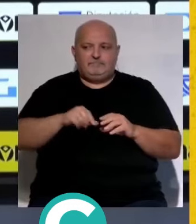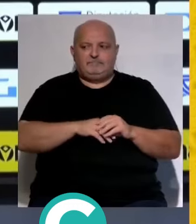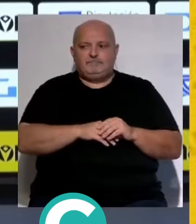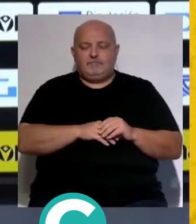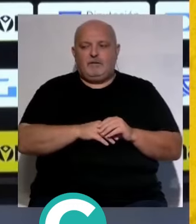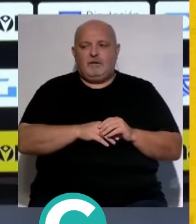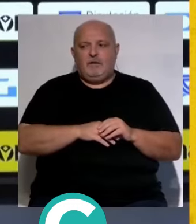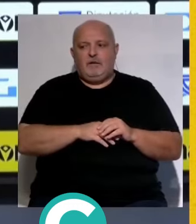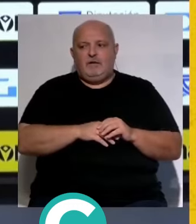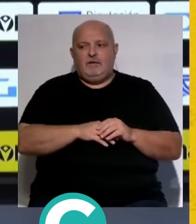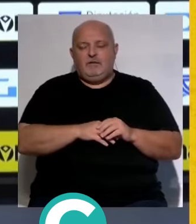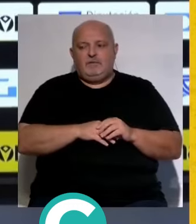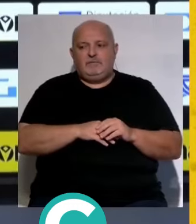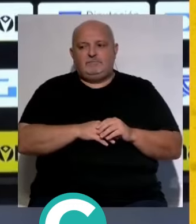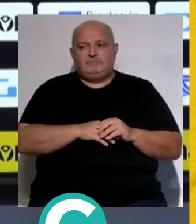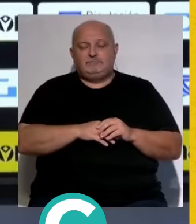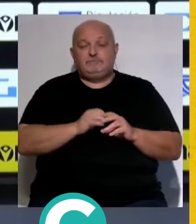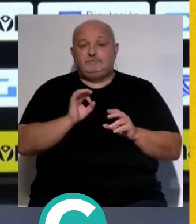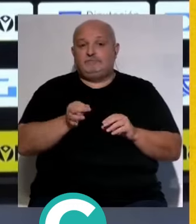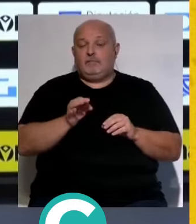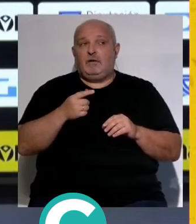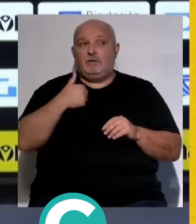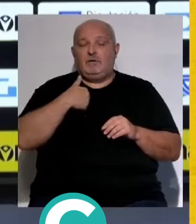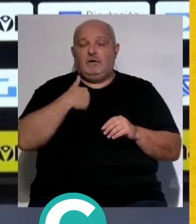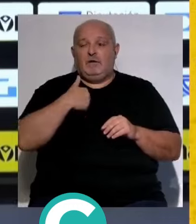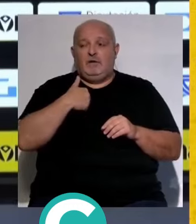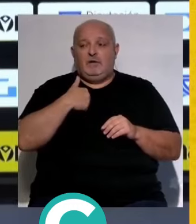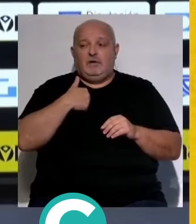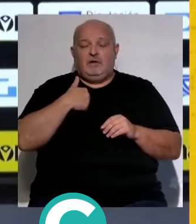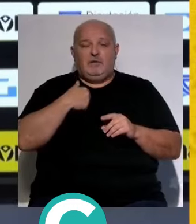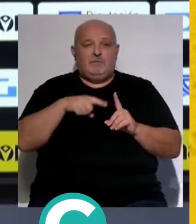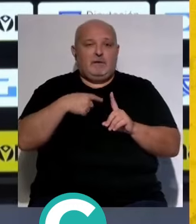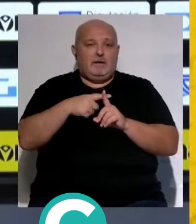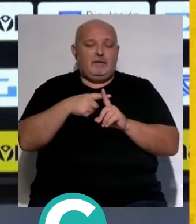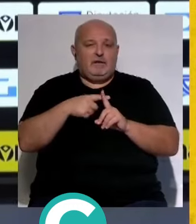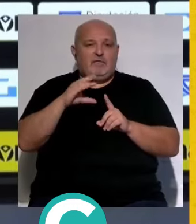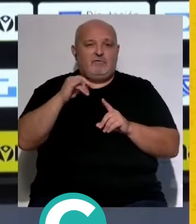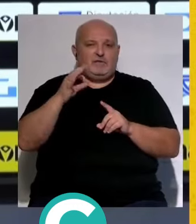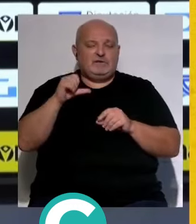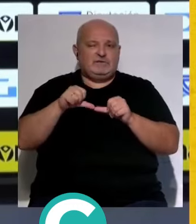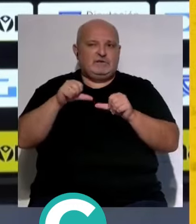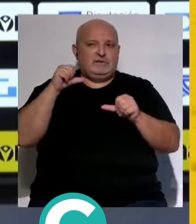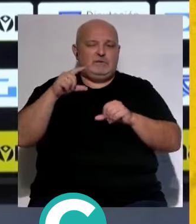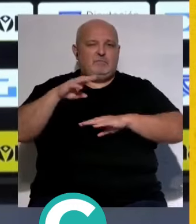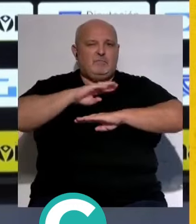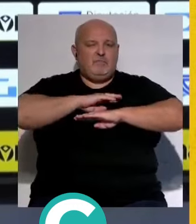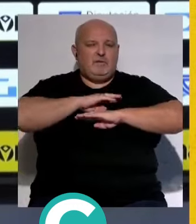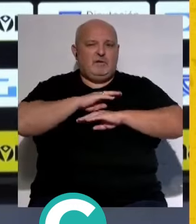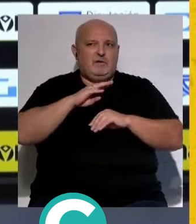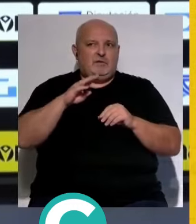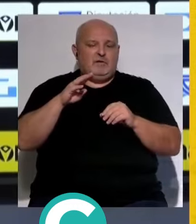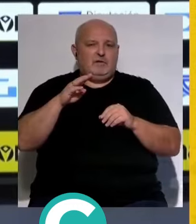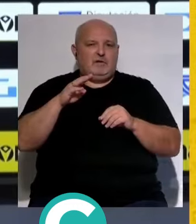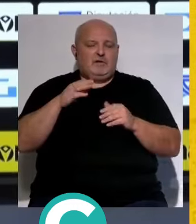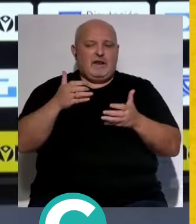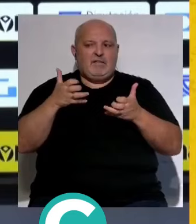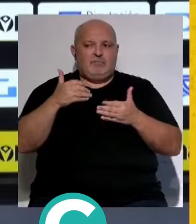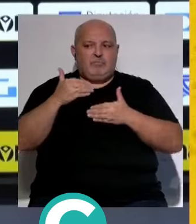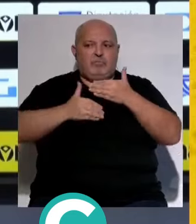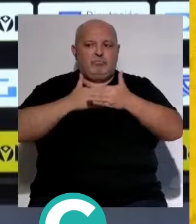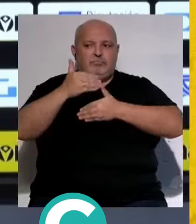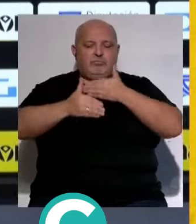Yo, la verdad que aplauso máximo para Alberto Cifuentes, porque es el portero, mi portero de los ascensos.